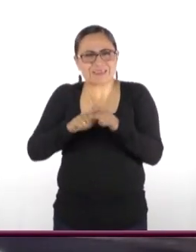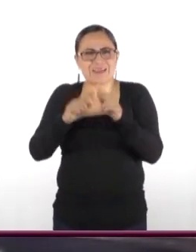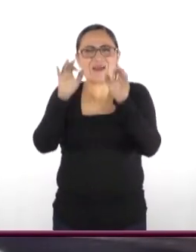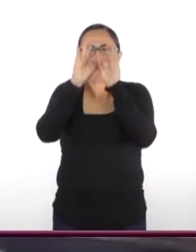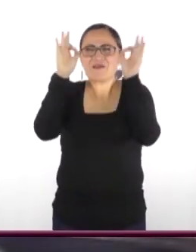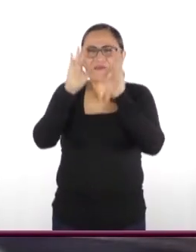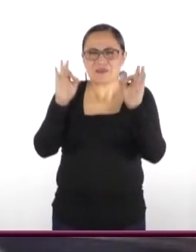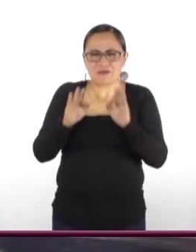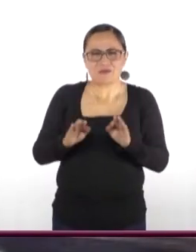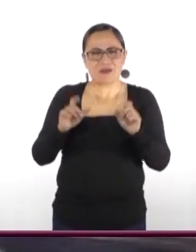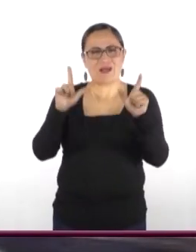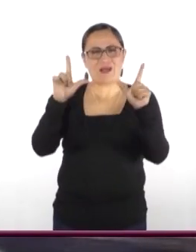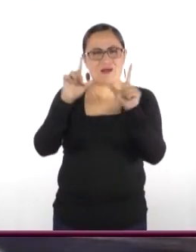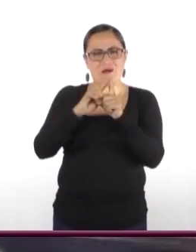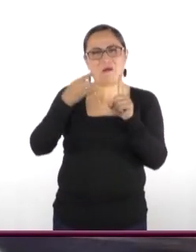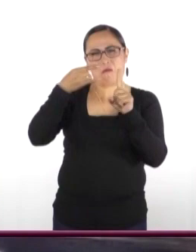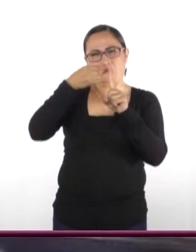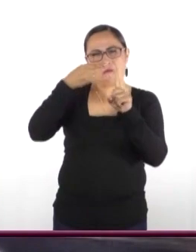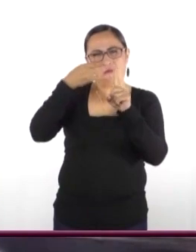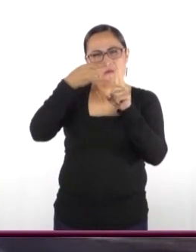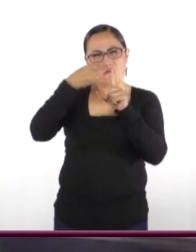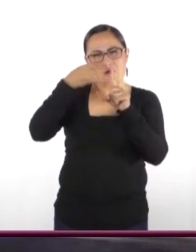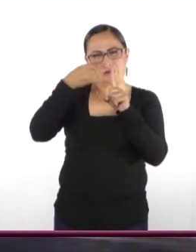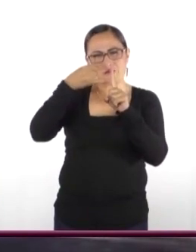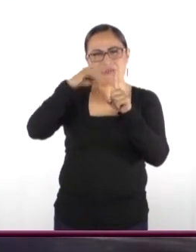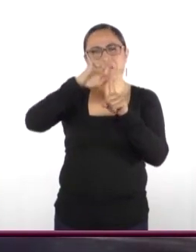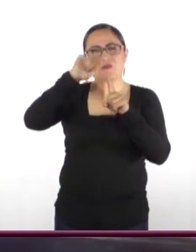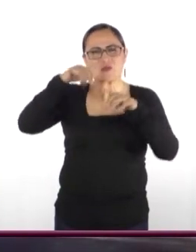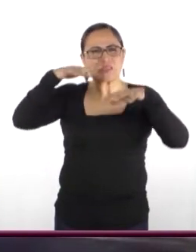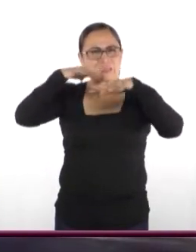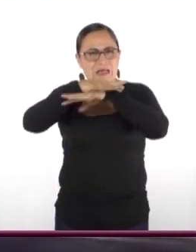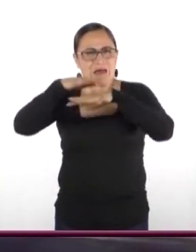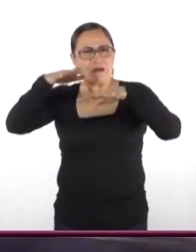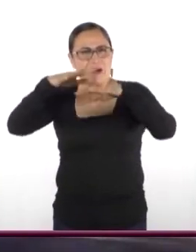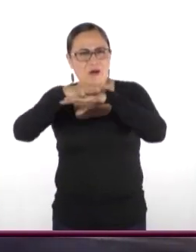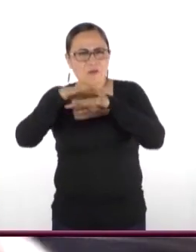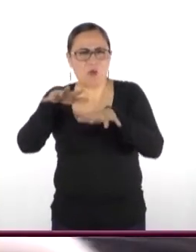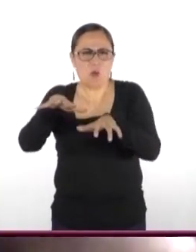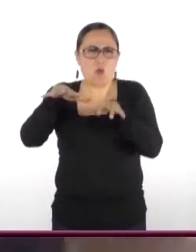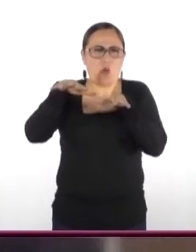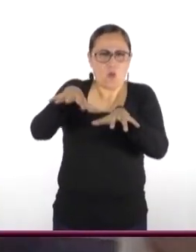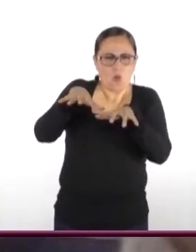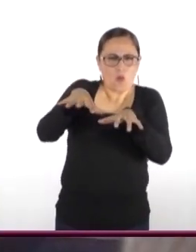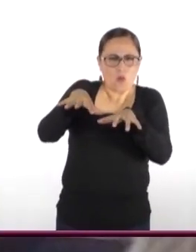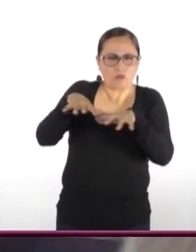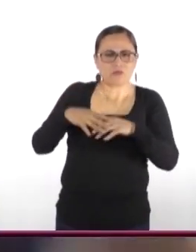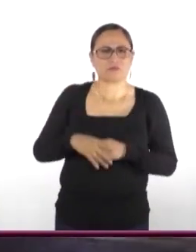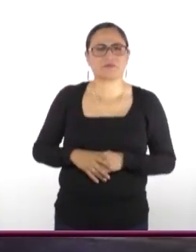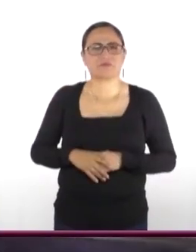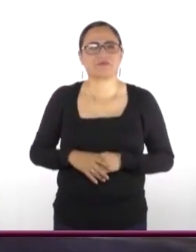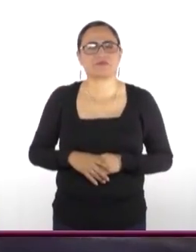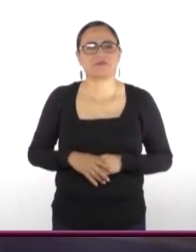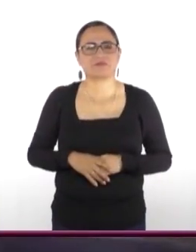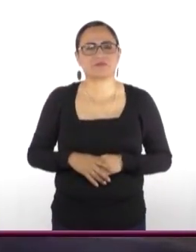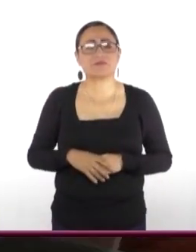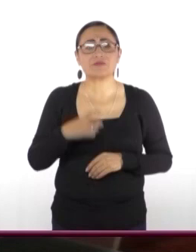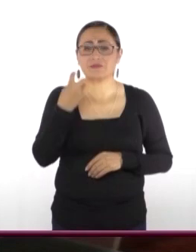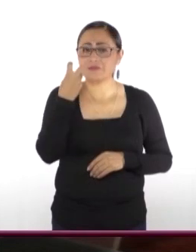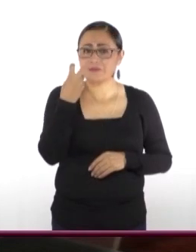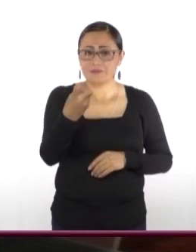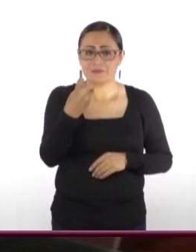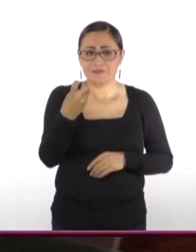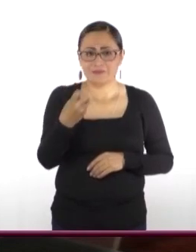donde empieza con una figura que es un cuadrilátero y gradualmente la va deformando en algún monstruo, en una